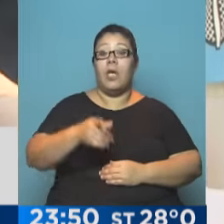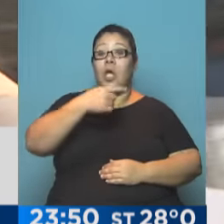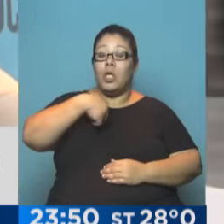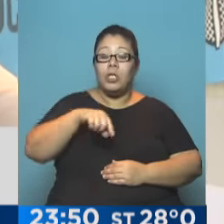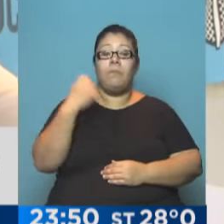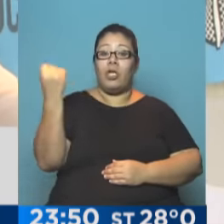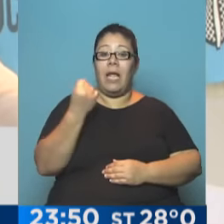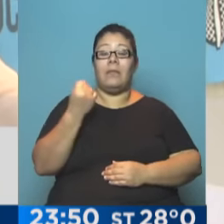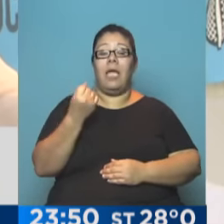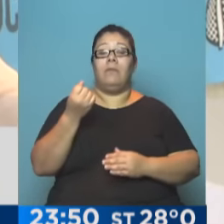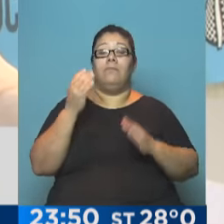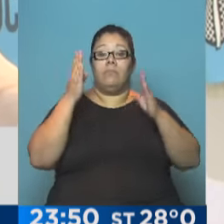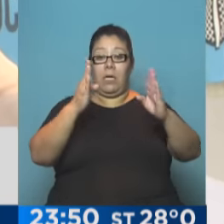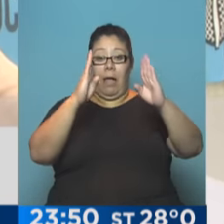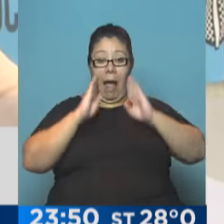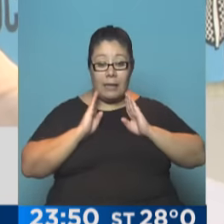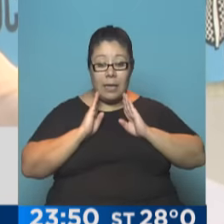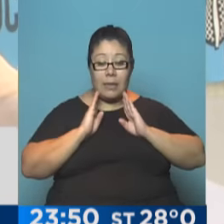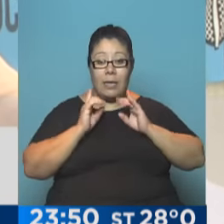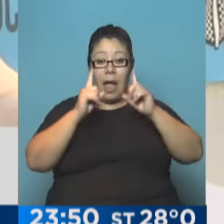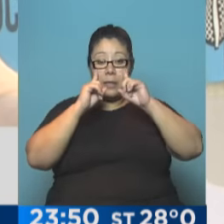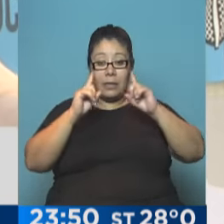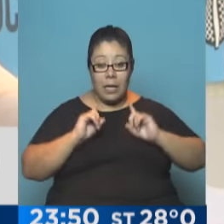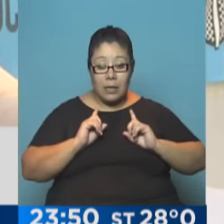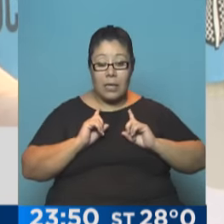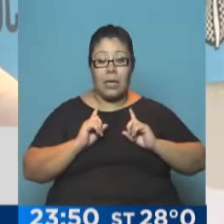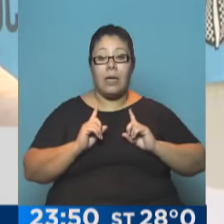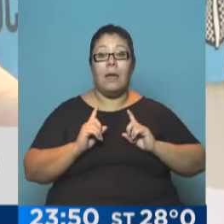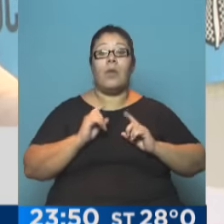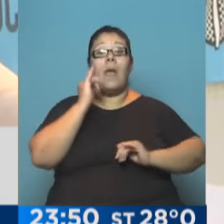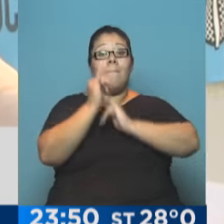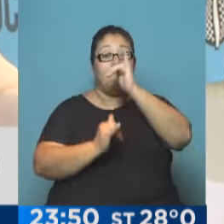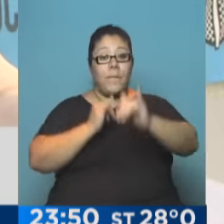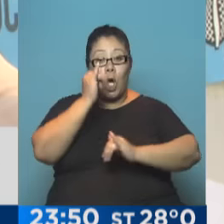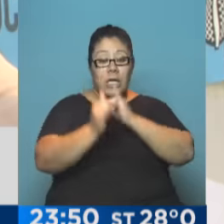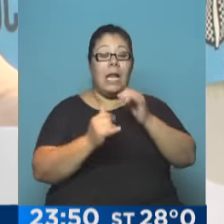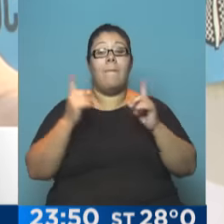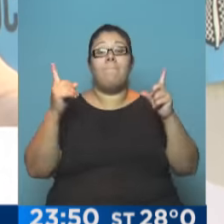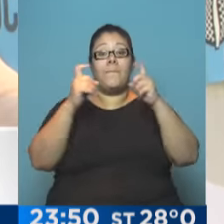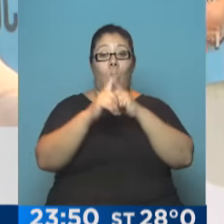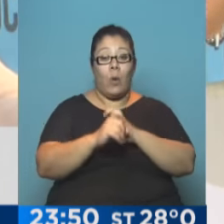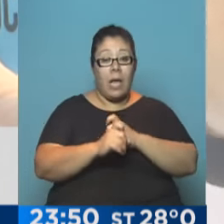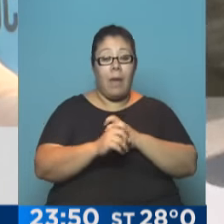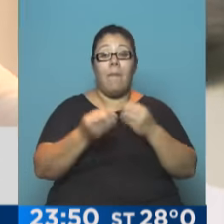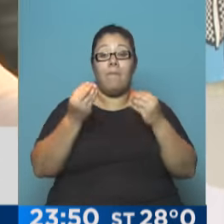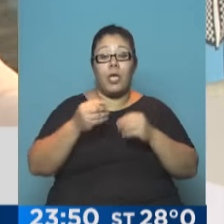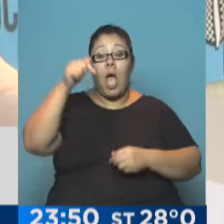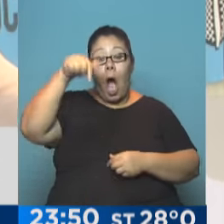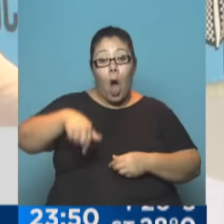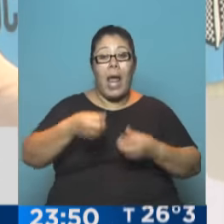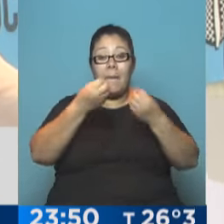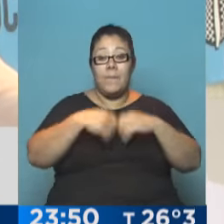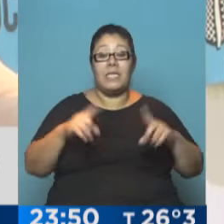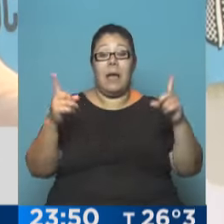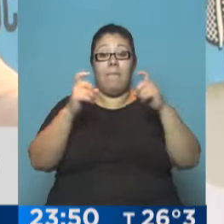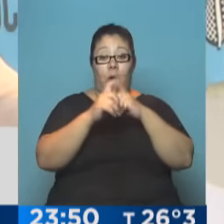reciban, que quede bien claro cuáles son los problemas que tienen los compañeros, porque este es un problema que se inicia ahora, pero